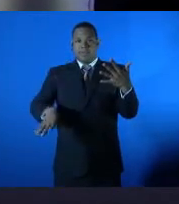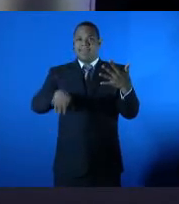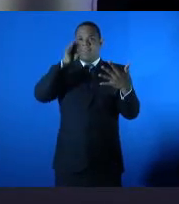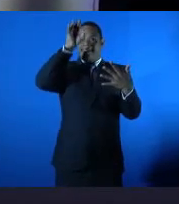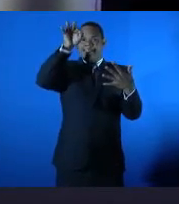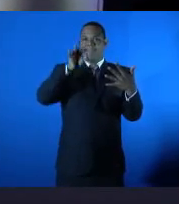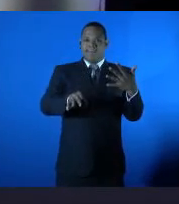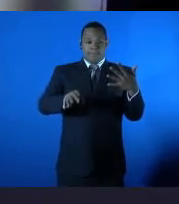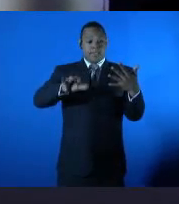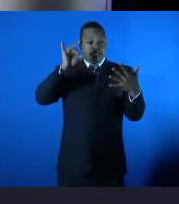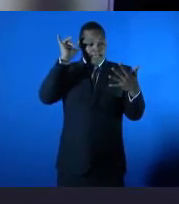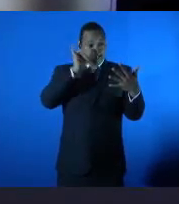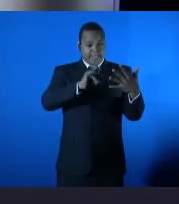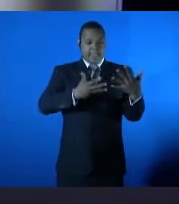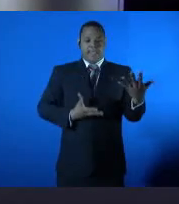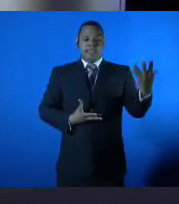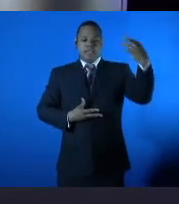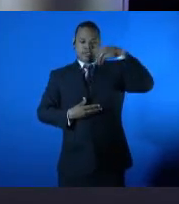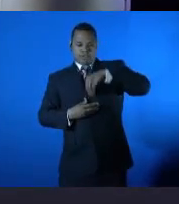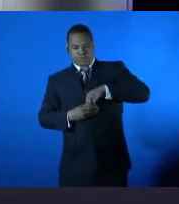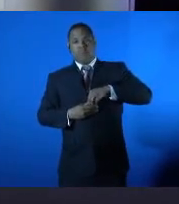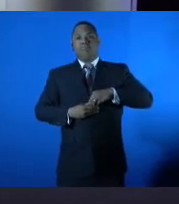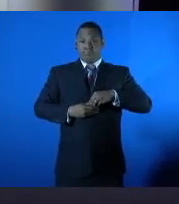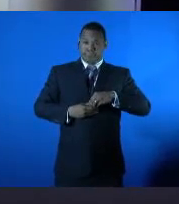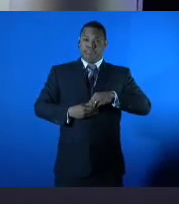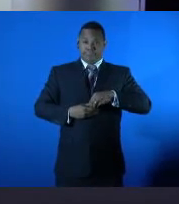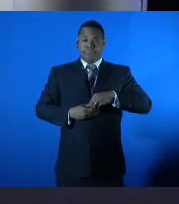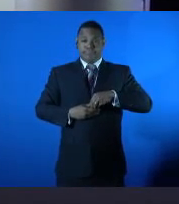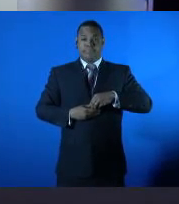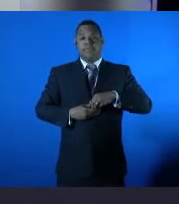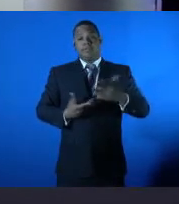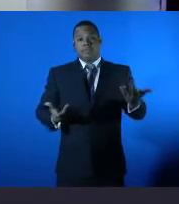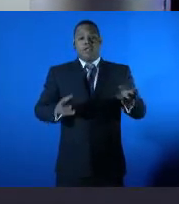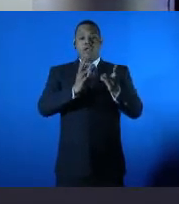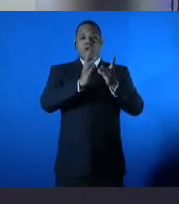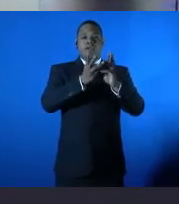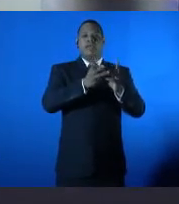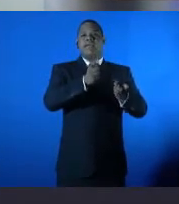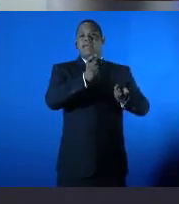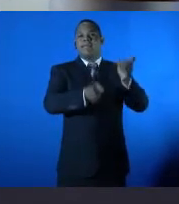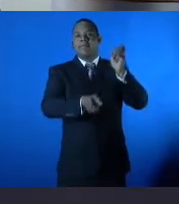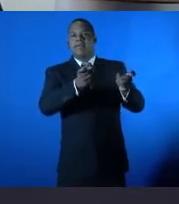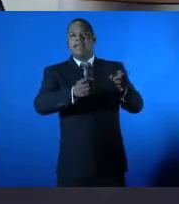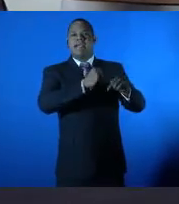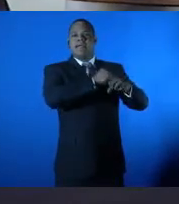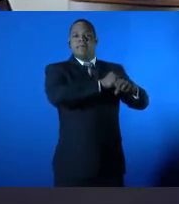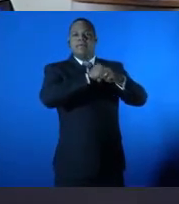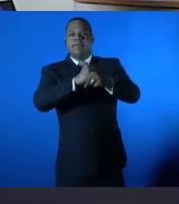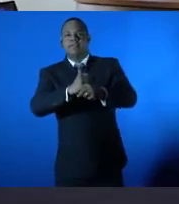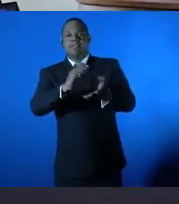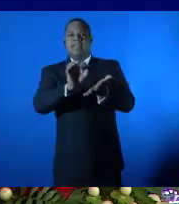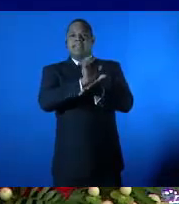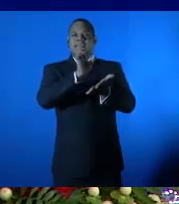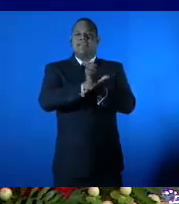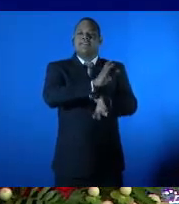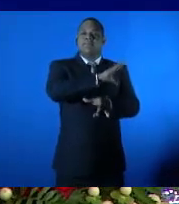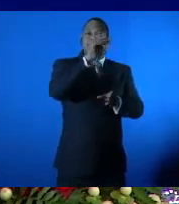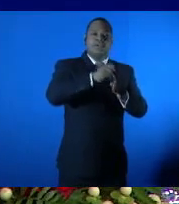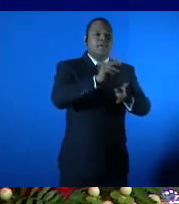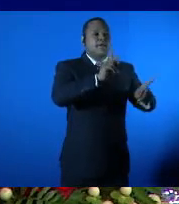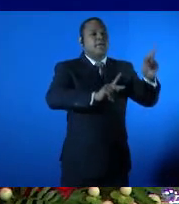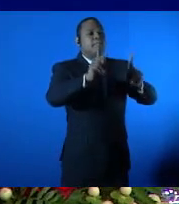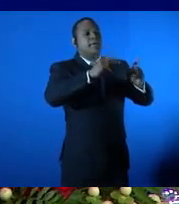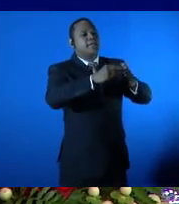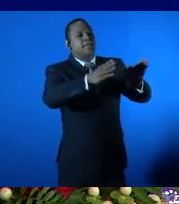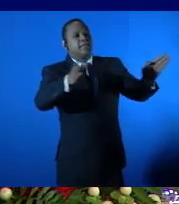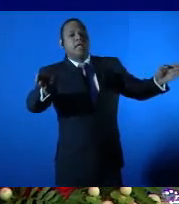integración: el cambio climático, la gestión en caso de desastre, la seguridad democrática, la integración económica, la inclusión social, la reducción